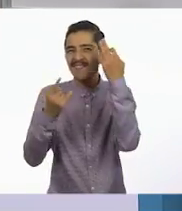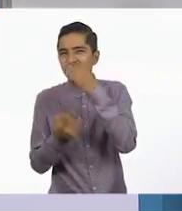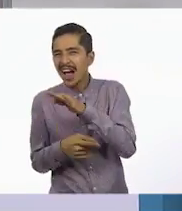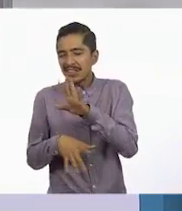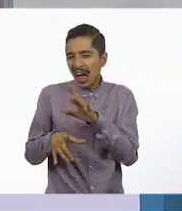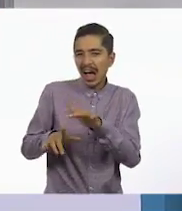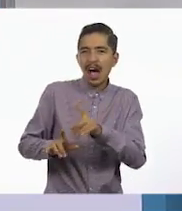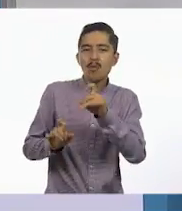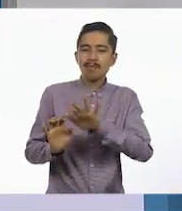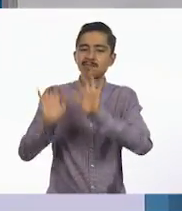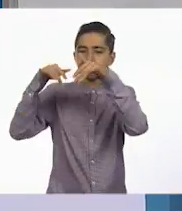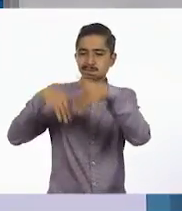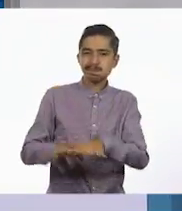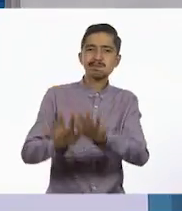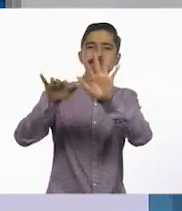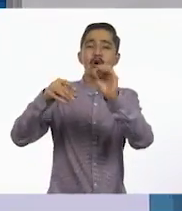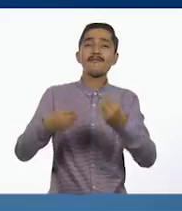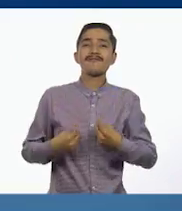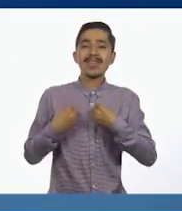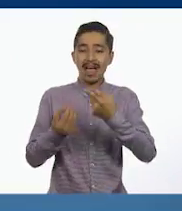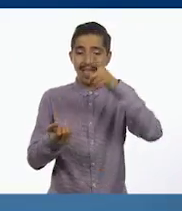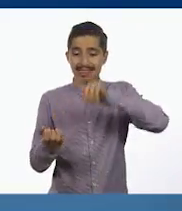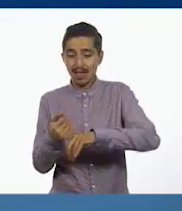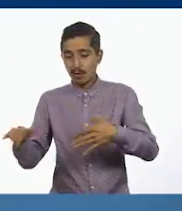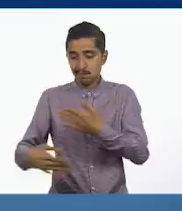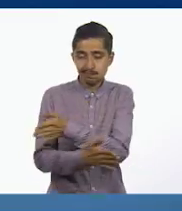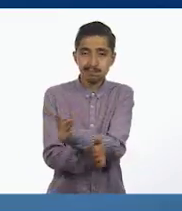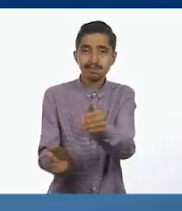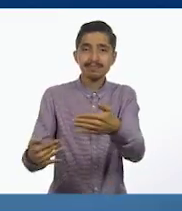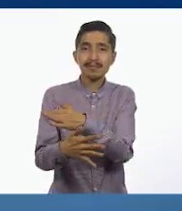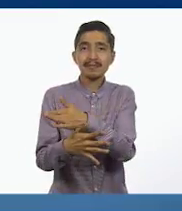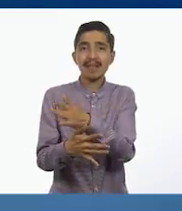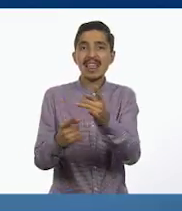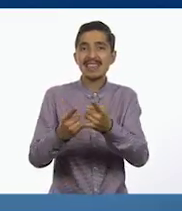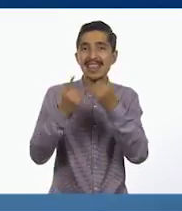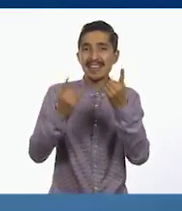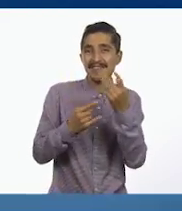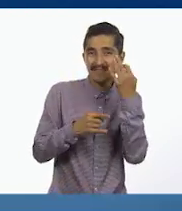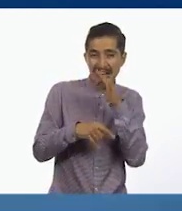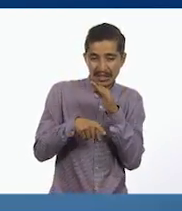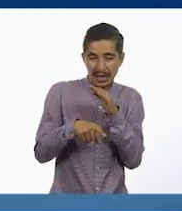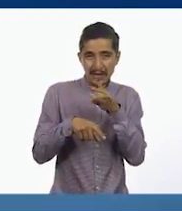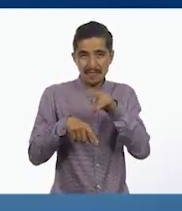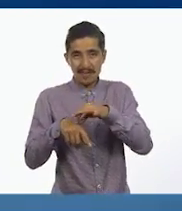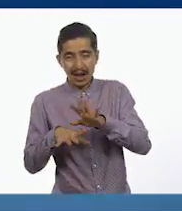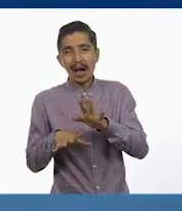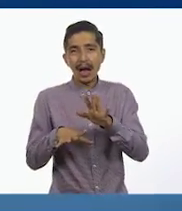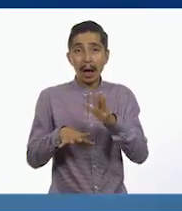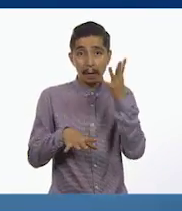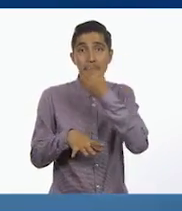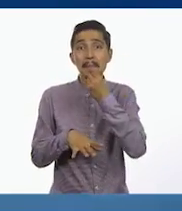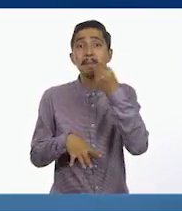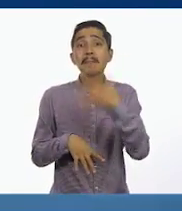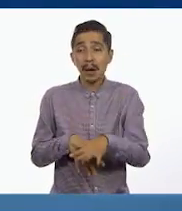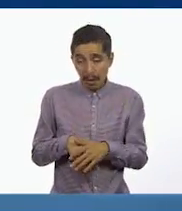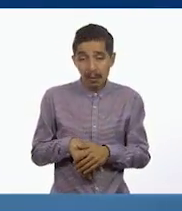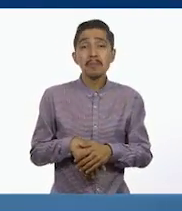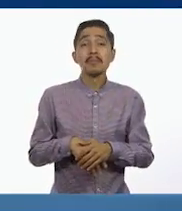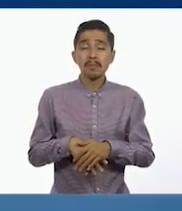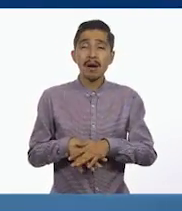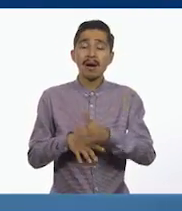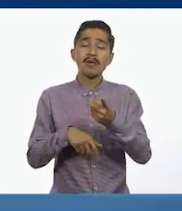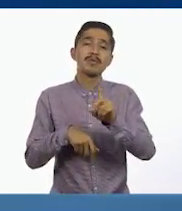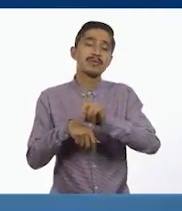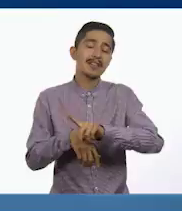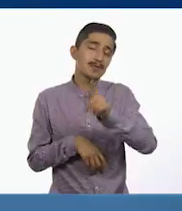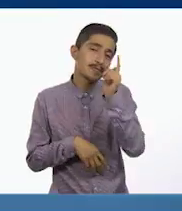las olas o la vida marina. ¡Wow! Las leyendas son fascinantes. Ay, sí, quiero que algún día